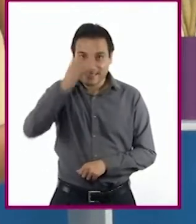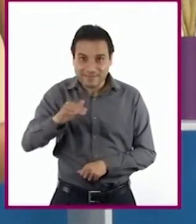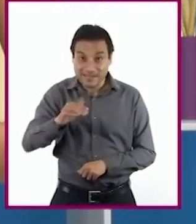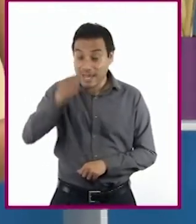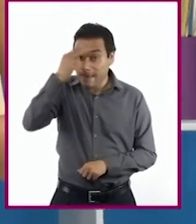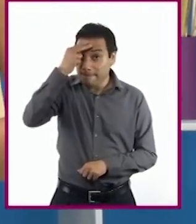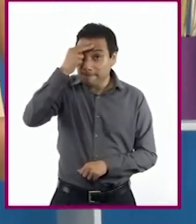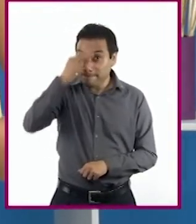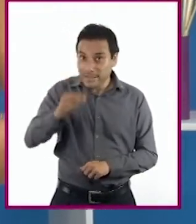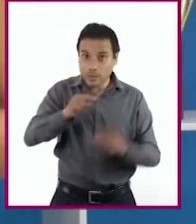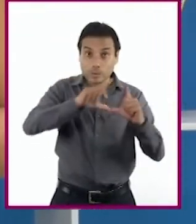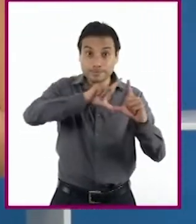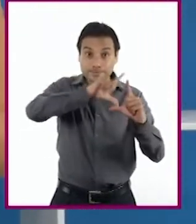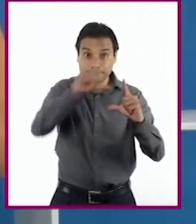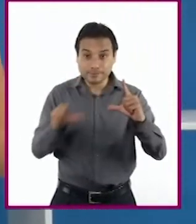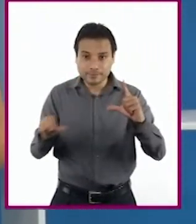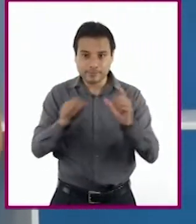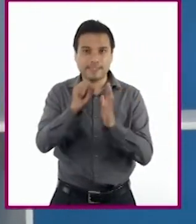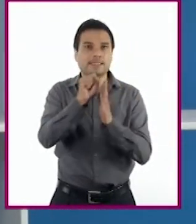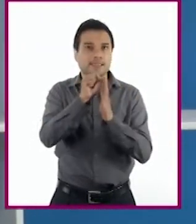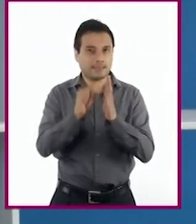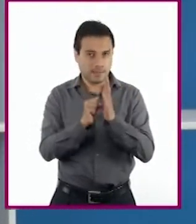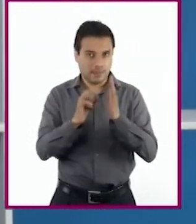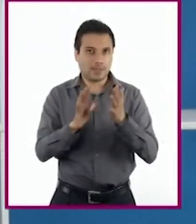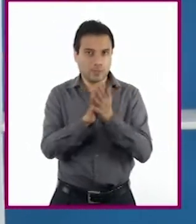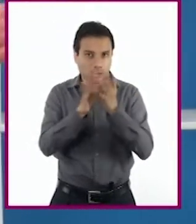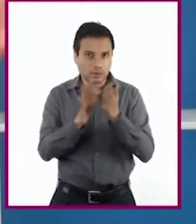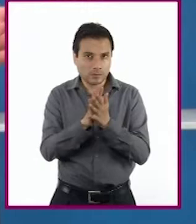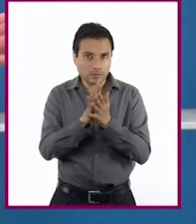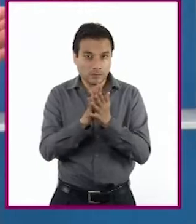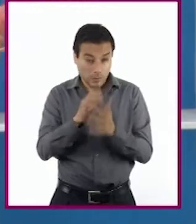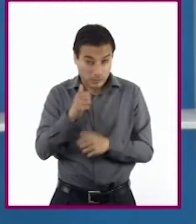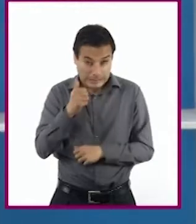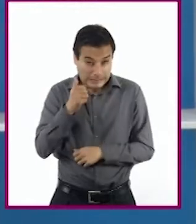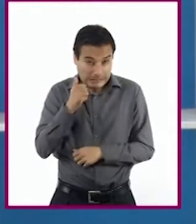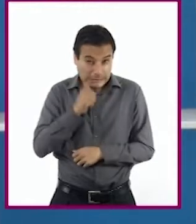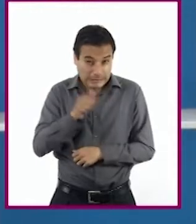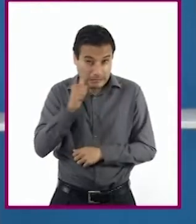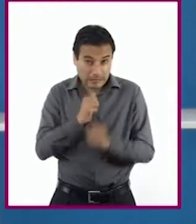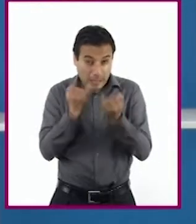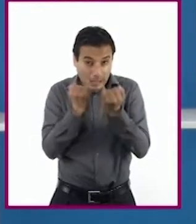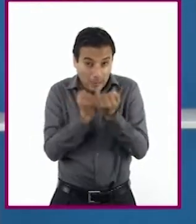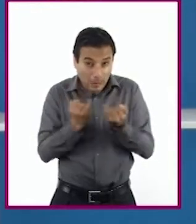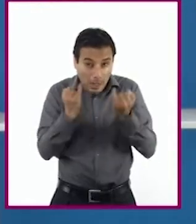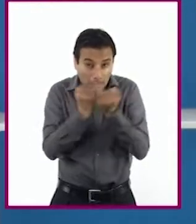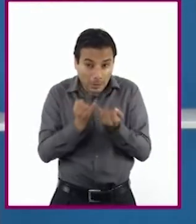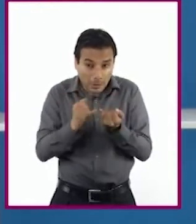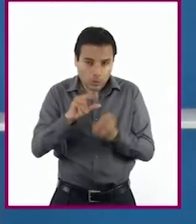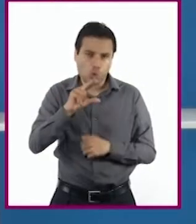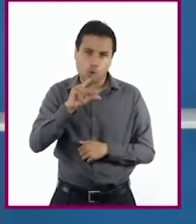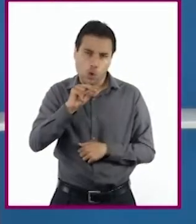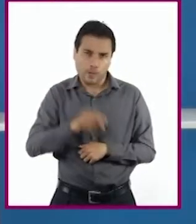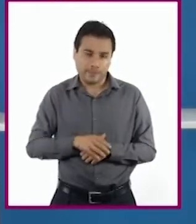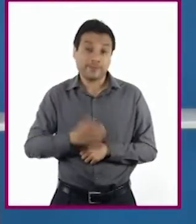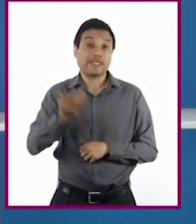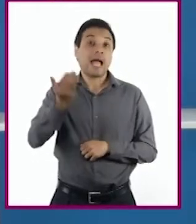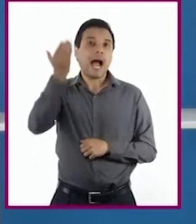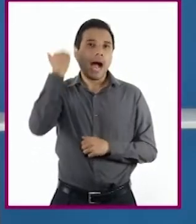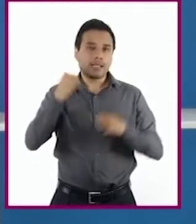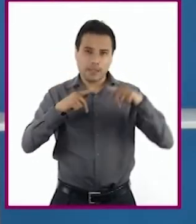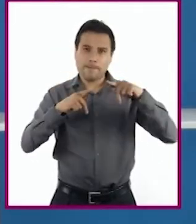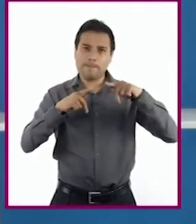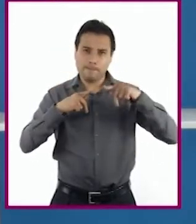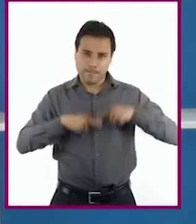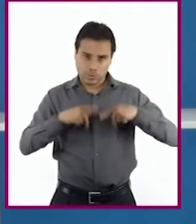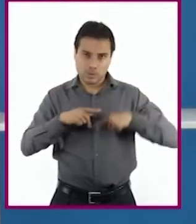una sociedad democrática, pero no siempre ha sido así. Sabemos que hubo un tiempo en que la organización social tuvo